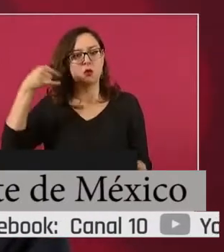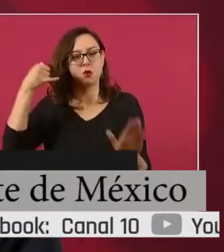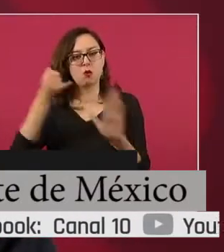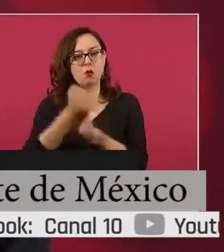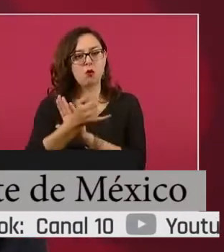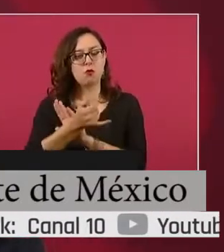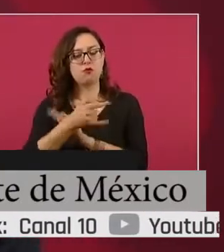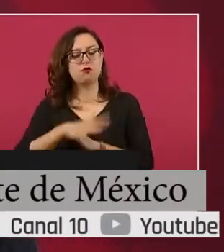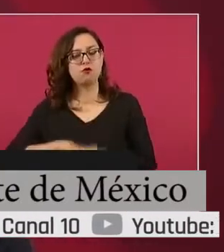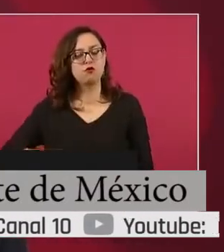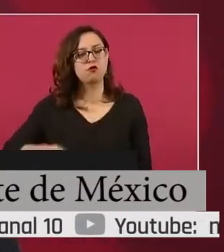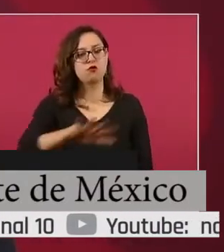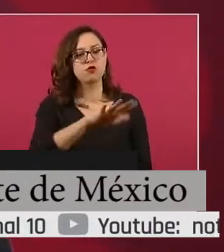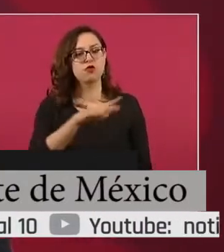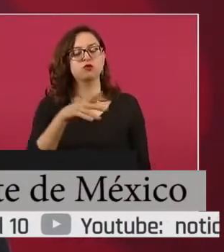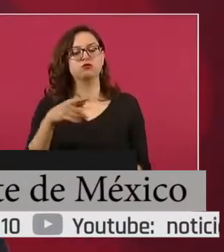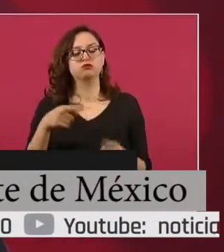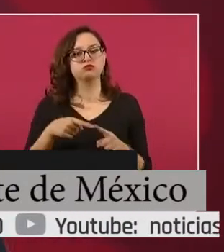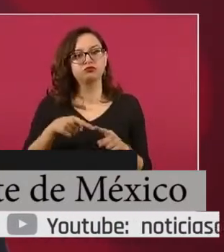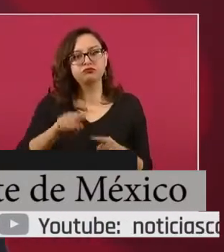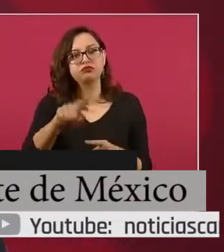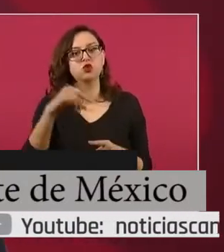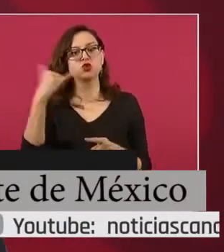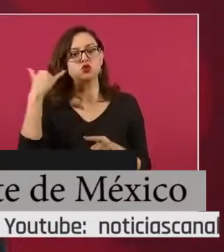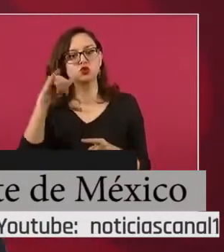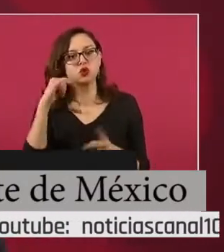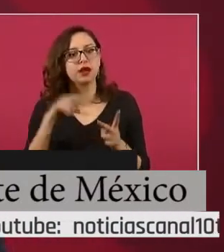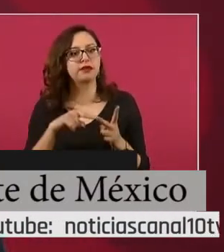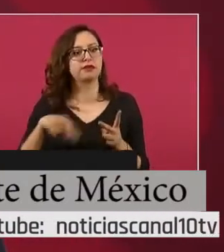estados como yucatán campeche